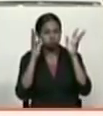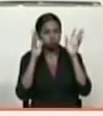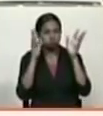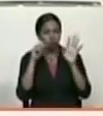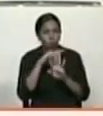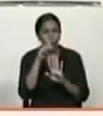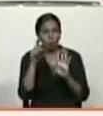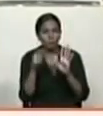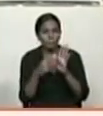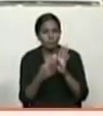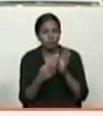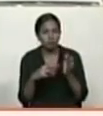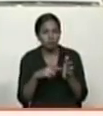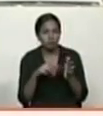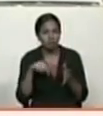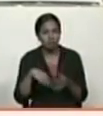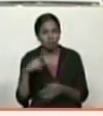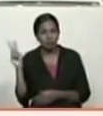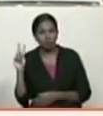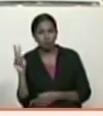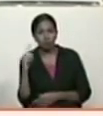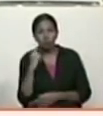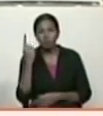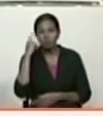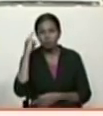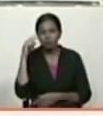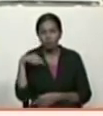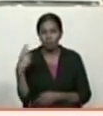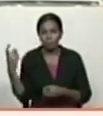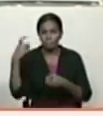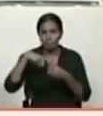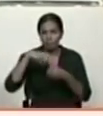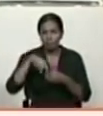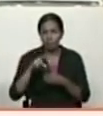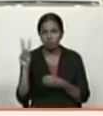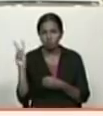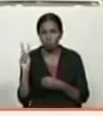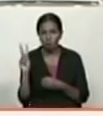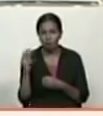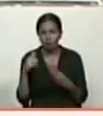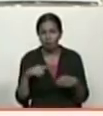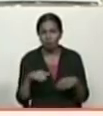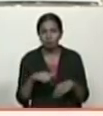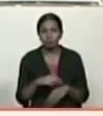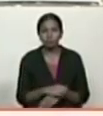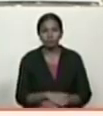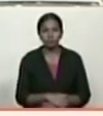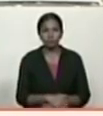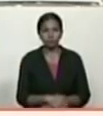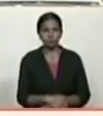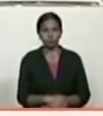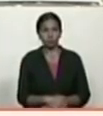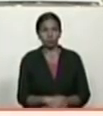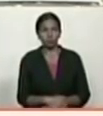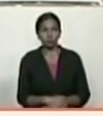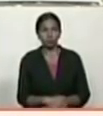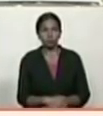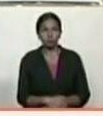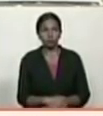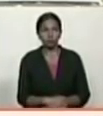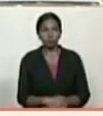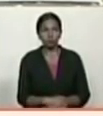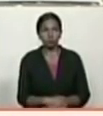sirio-venezolano. Saben ustedes que hay una población importante de sirios y su descendencia en Venezuela, y como también